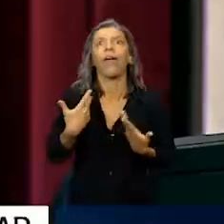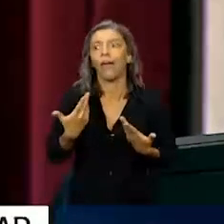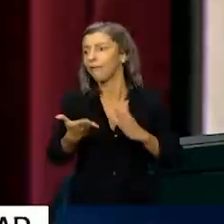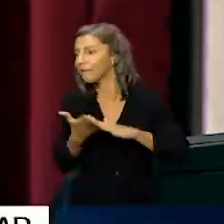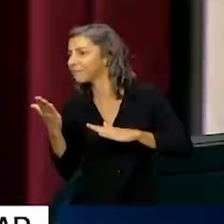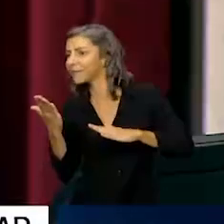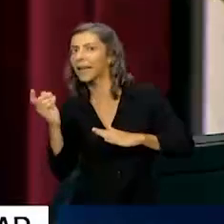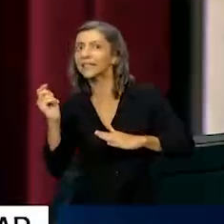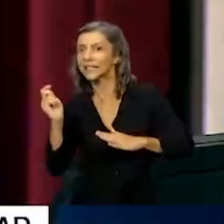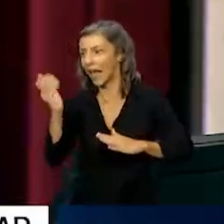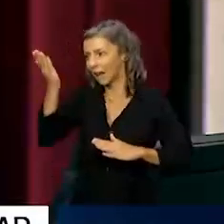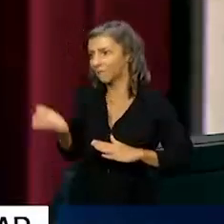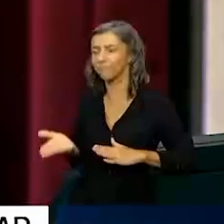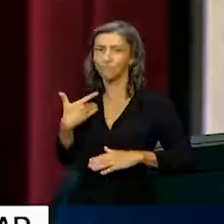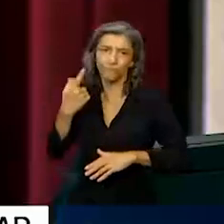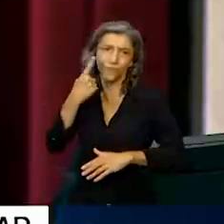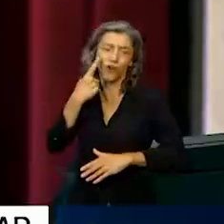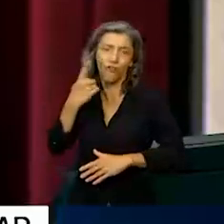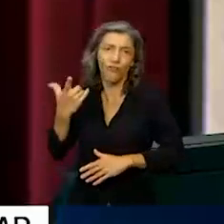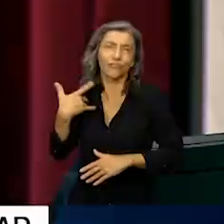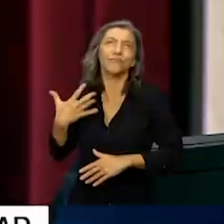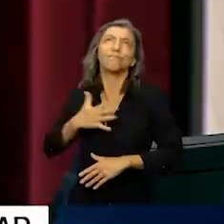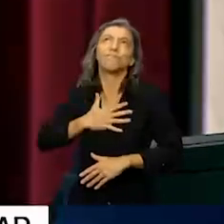además a un amigo que hoy le toca